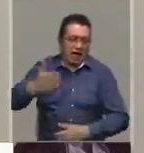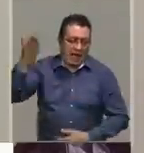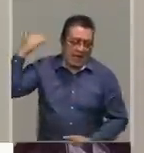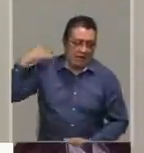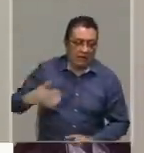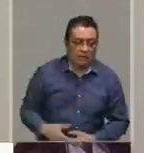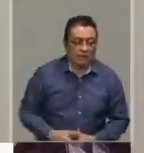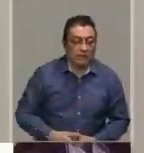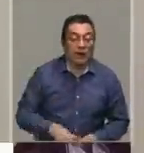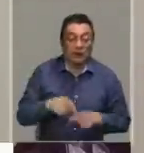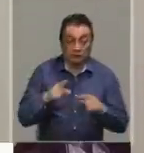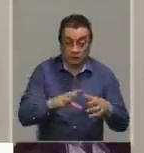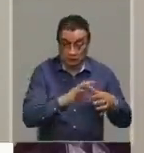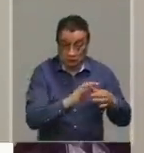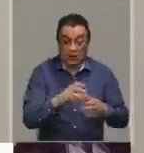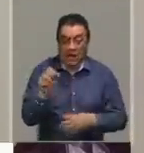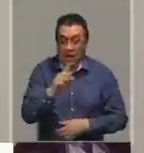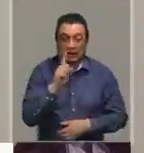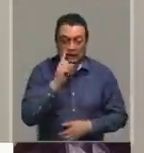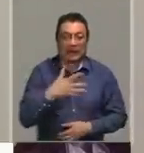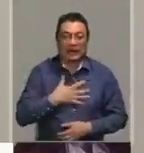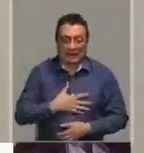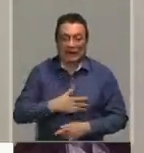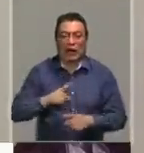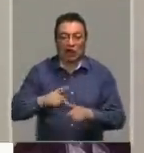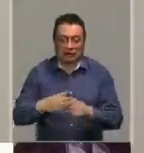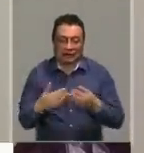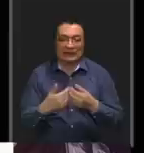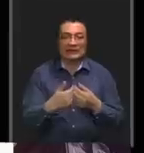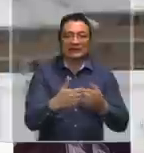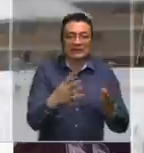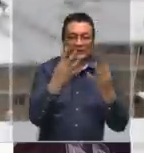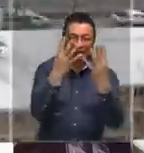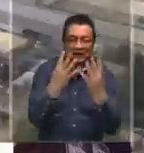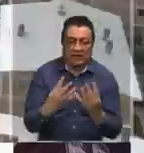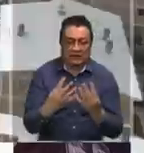Héctor Yaitul, así, intentaba de nuevo salir de la cárcel.